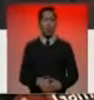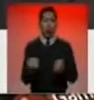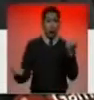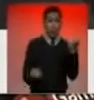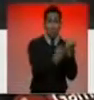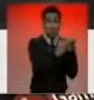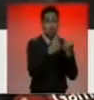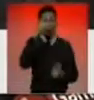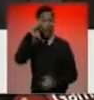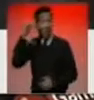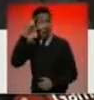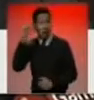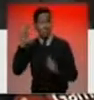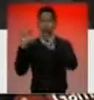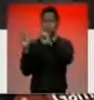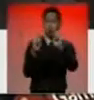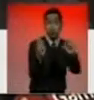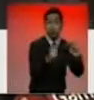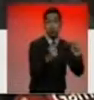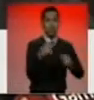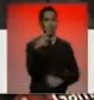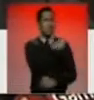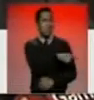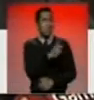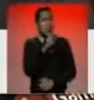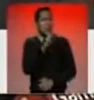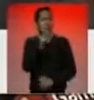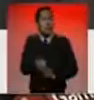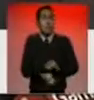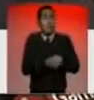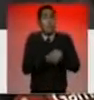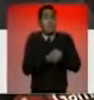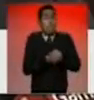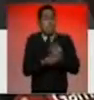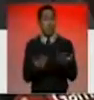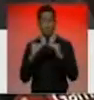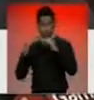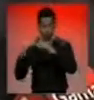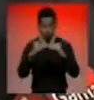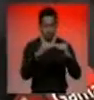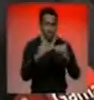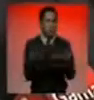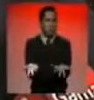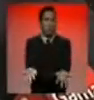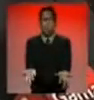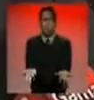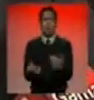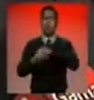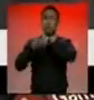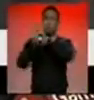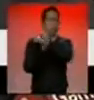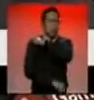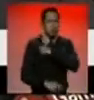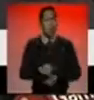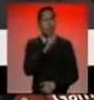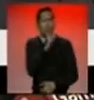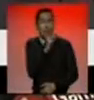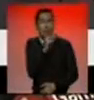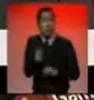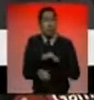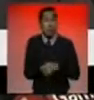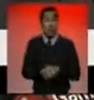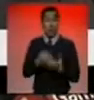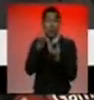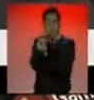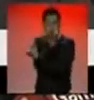es principalmente la prensa mercantil esté haciendo un boicot esto es antidemocrático esto es censura esto es un atentado a la libertad